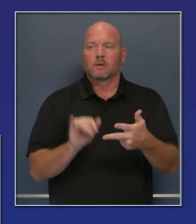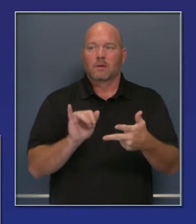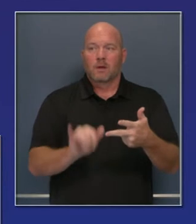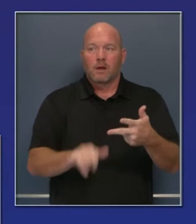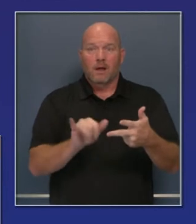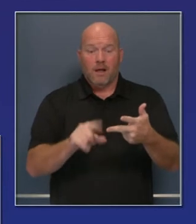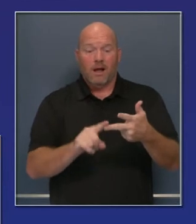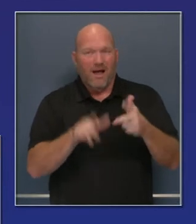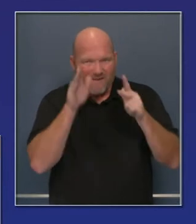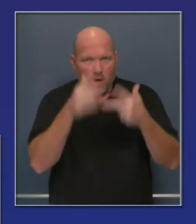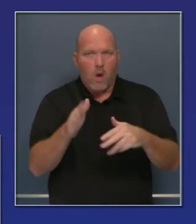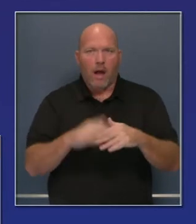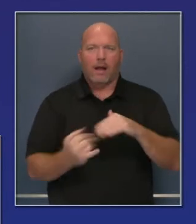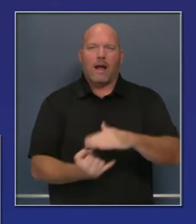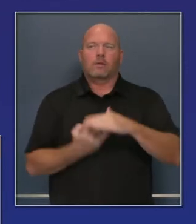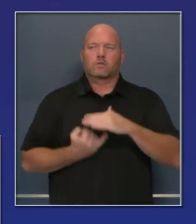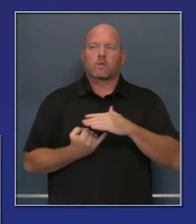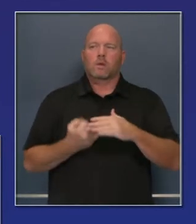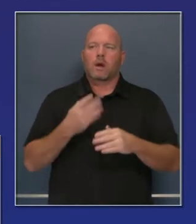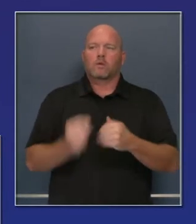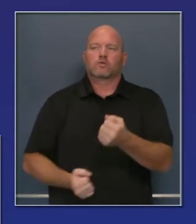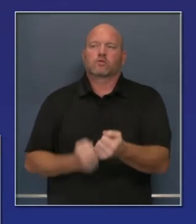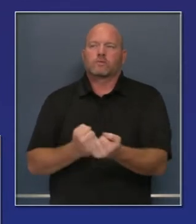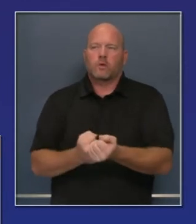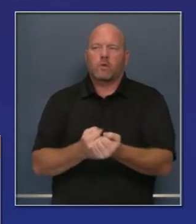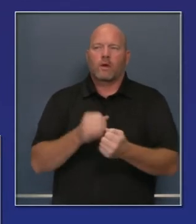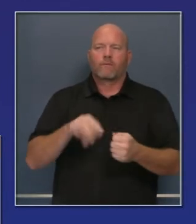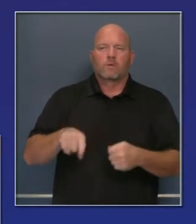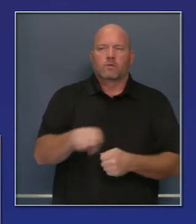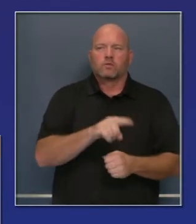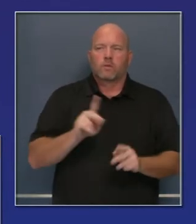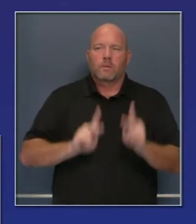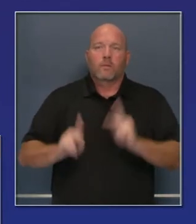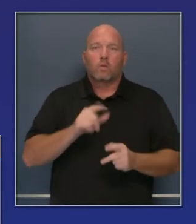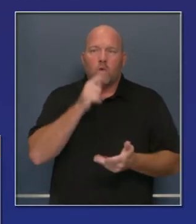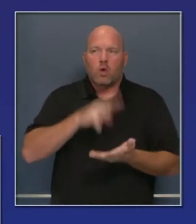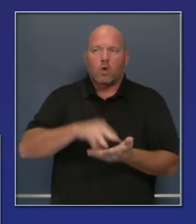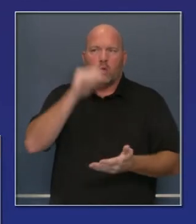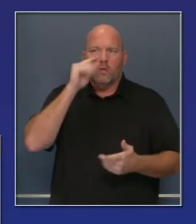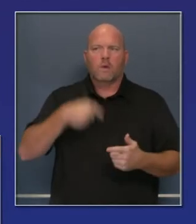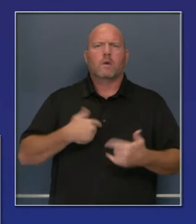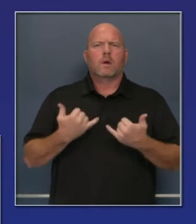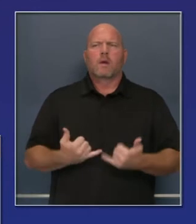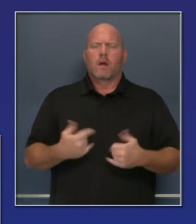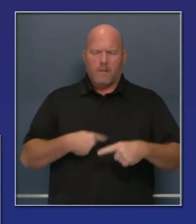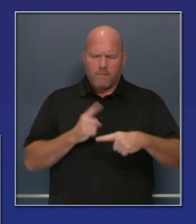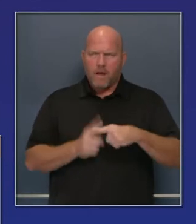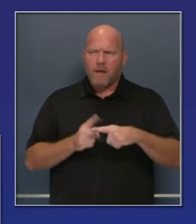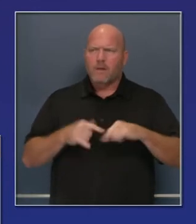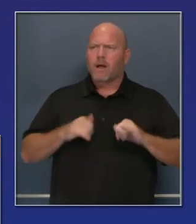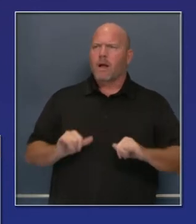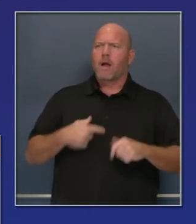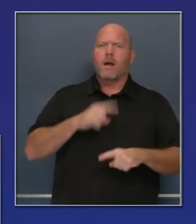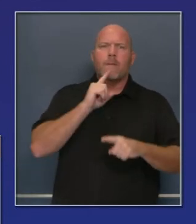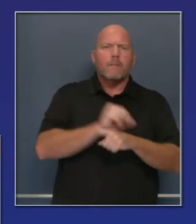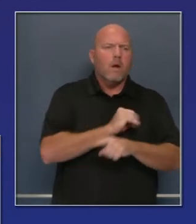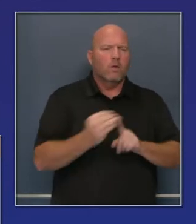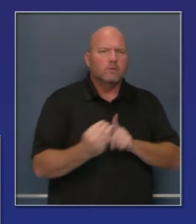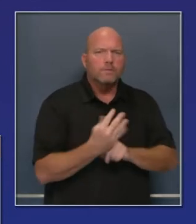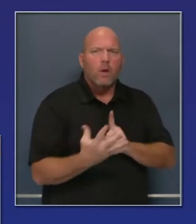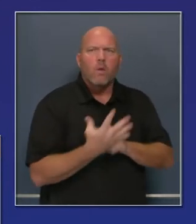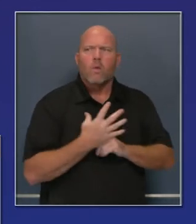banca de tres patas que se enfoca en aislamiento y apoyo de individuos que descubren que han dado positivo o que posiblemente